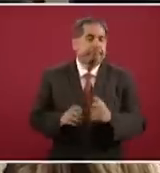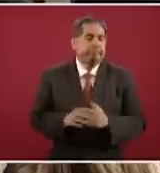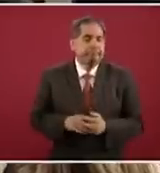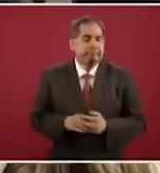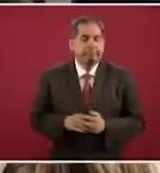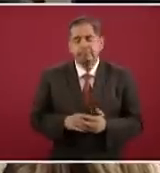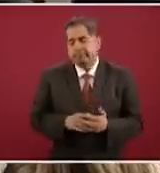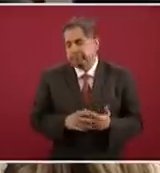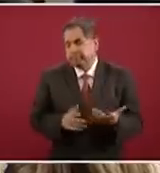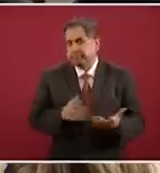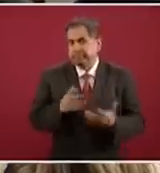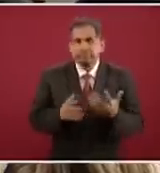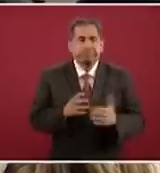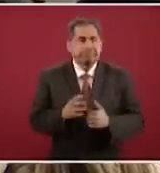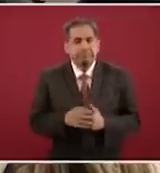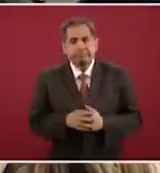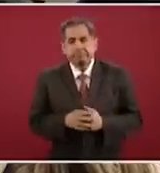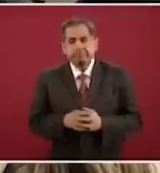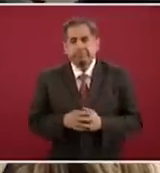ciertas